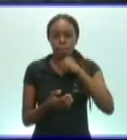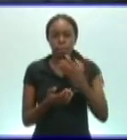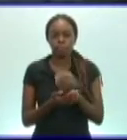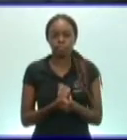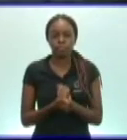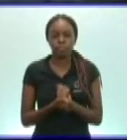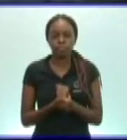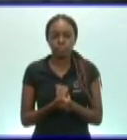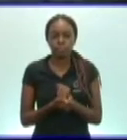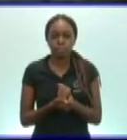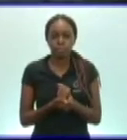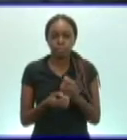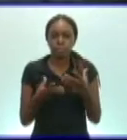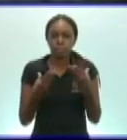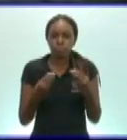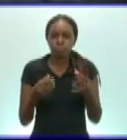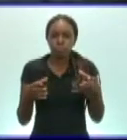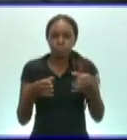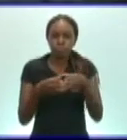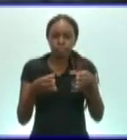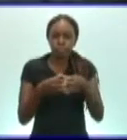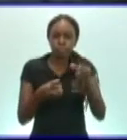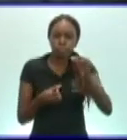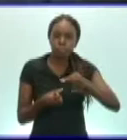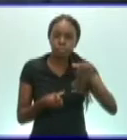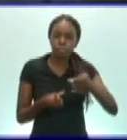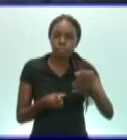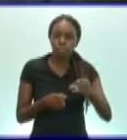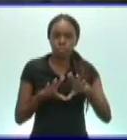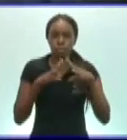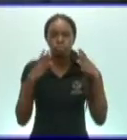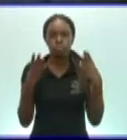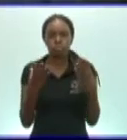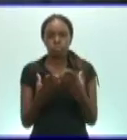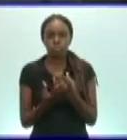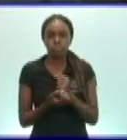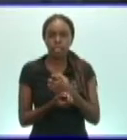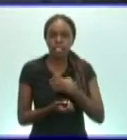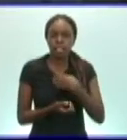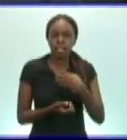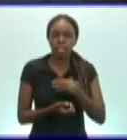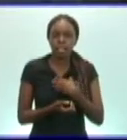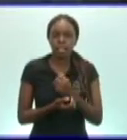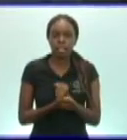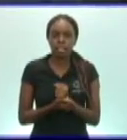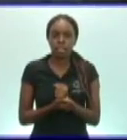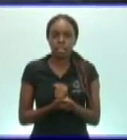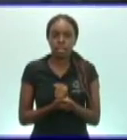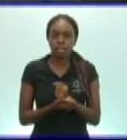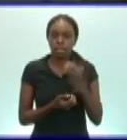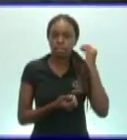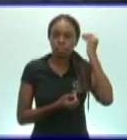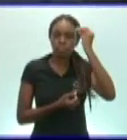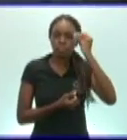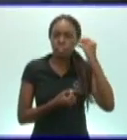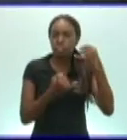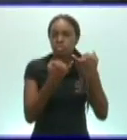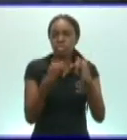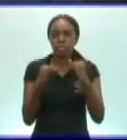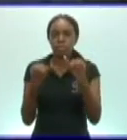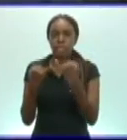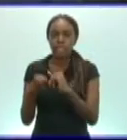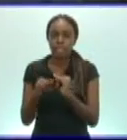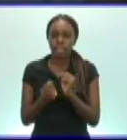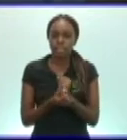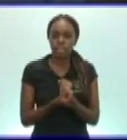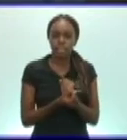de muchos miembros de la generación que él compartía, en tanto manifestaba un pensamiento independentista